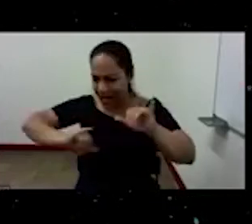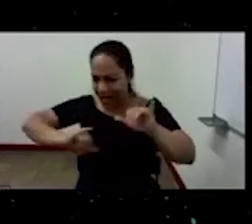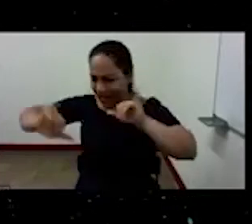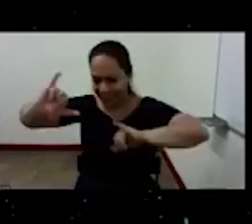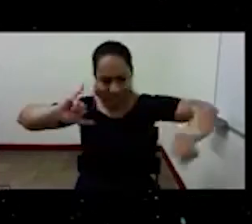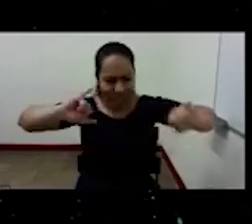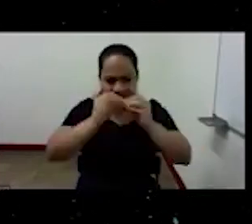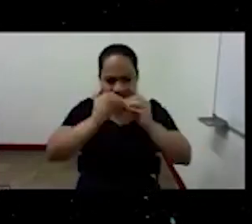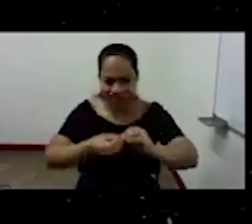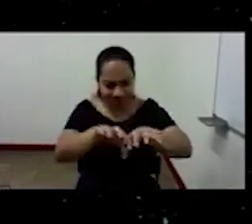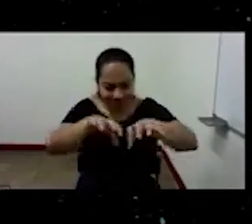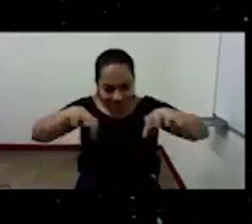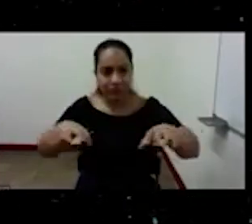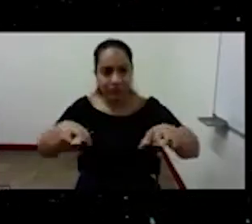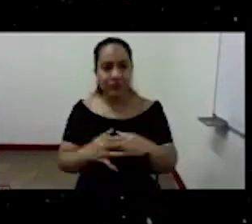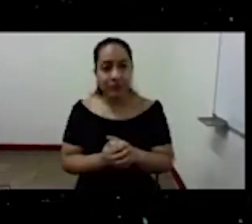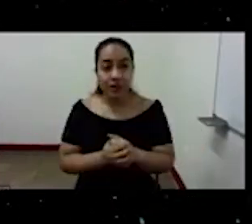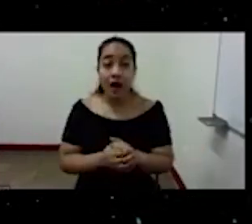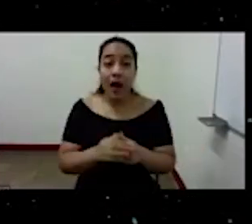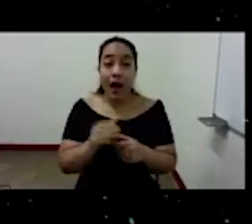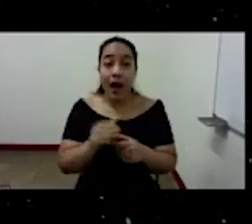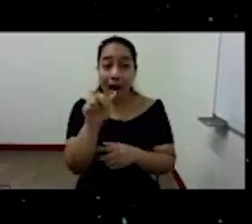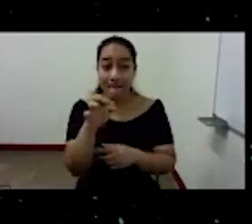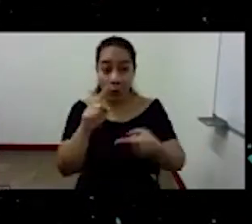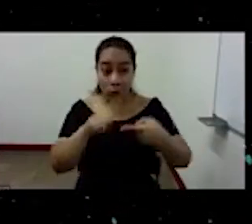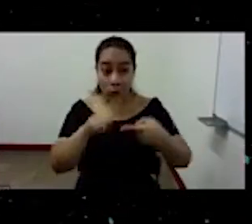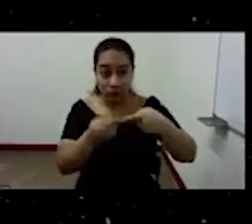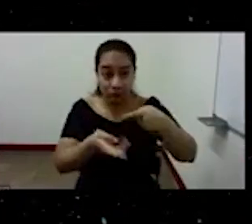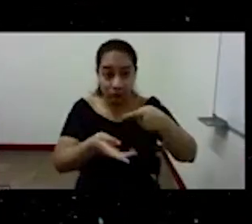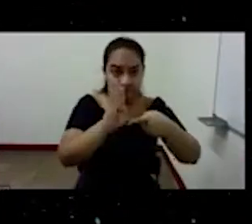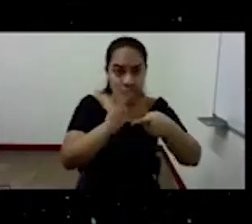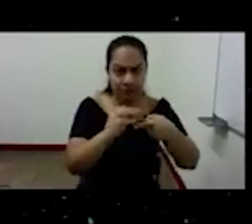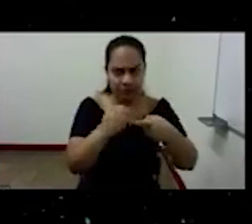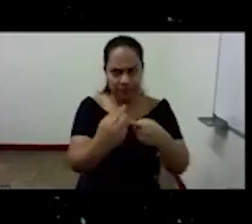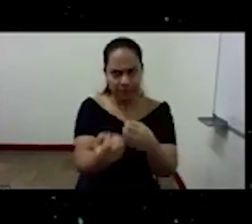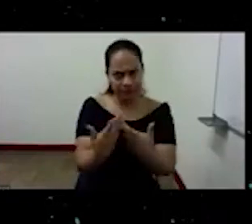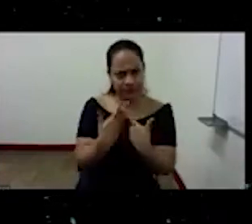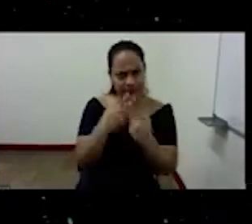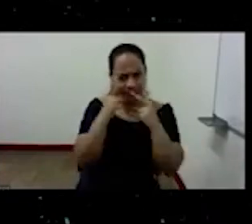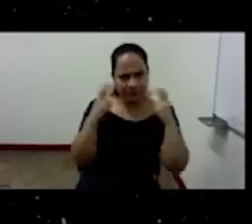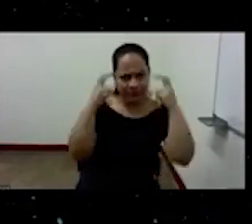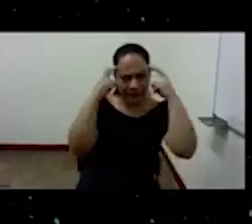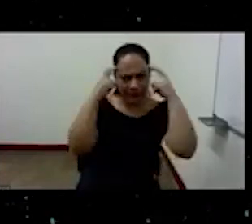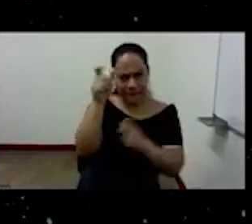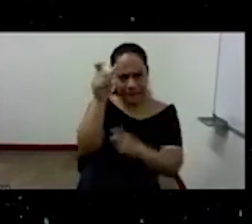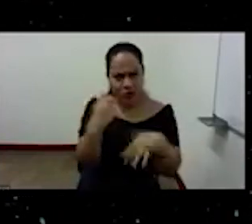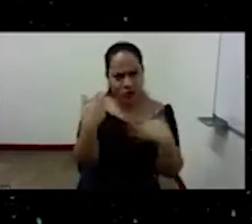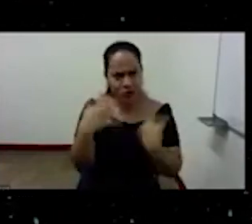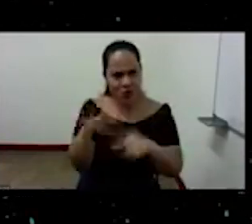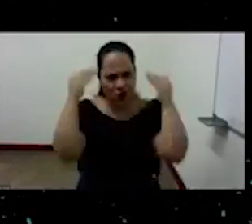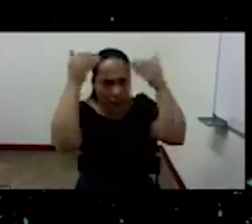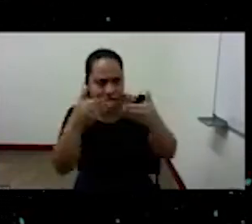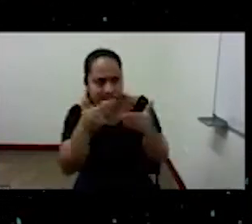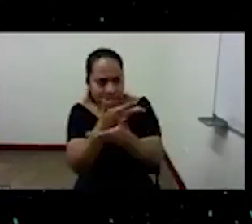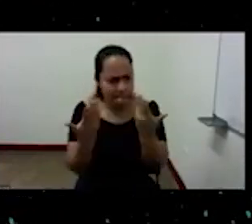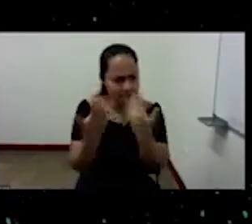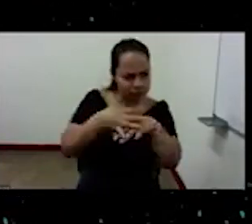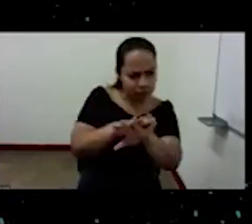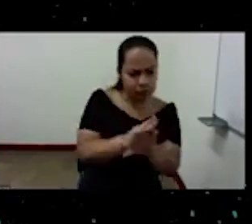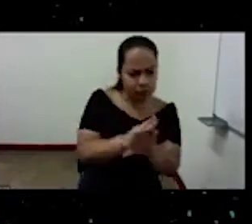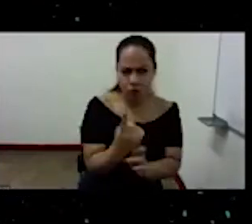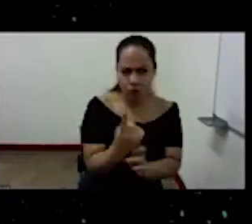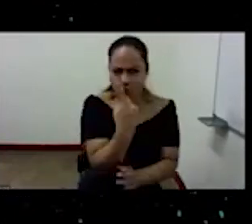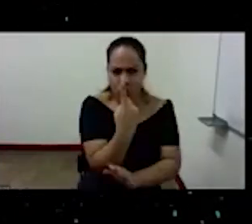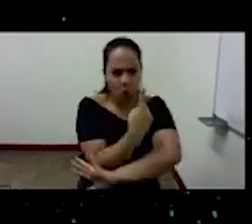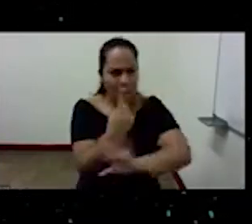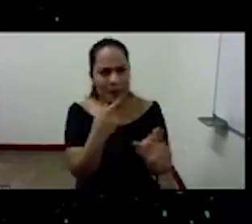respectivos. Apolo se eleva ante mí como el genio del principio de individuación, único que puede